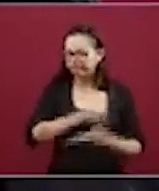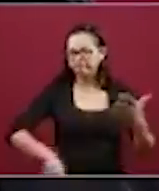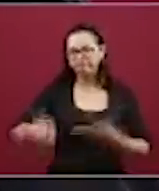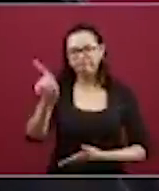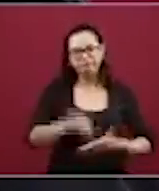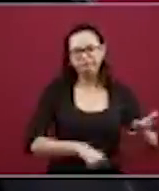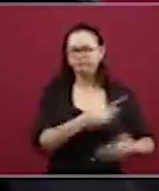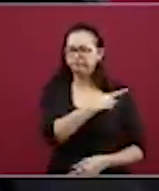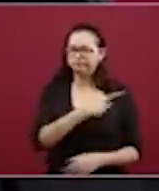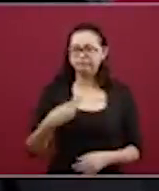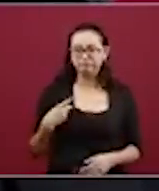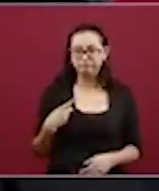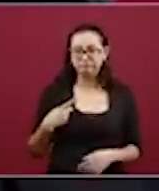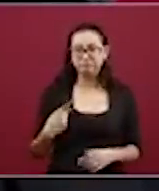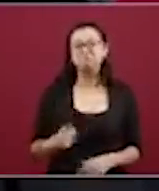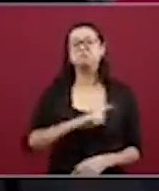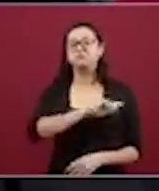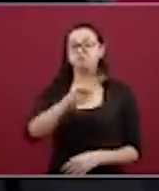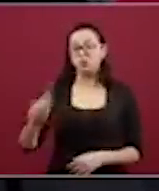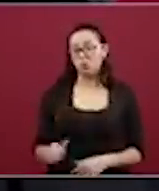Ya como presidente